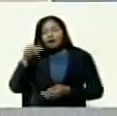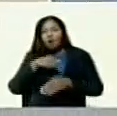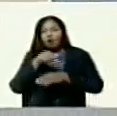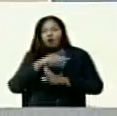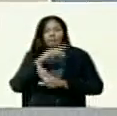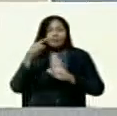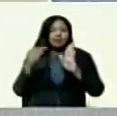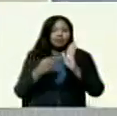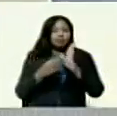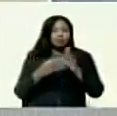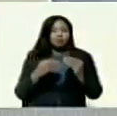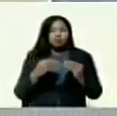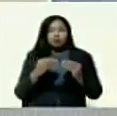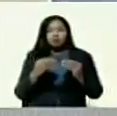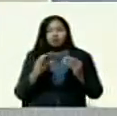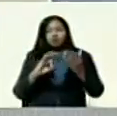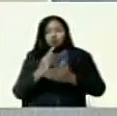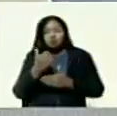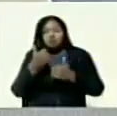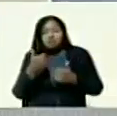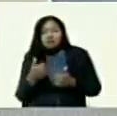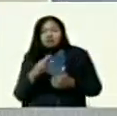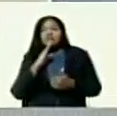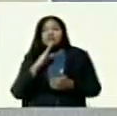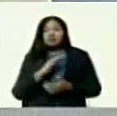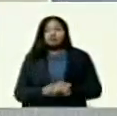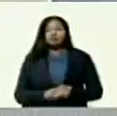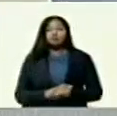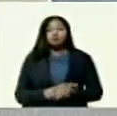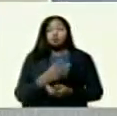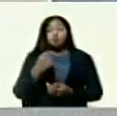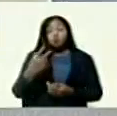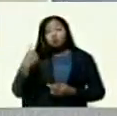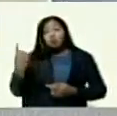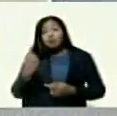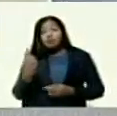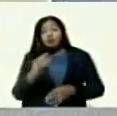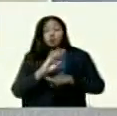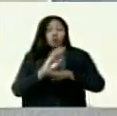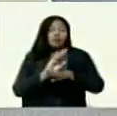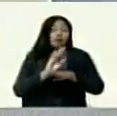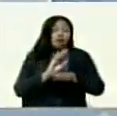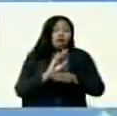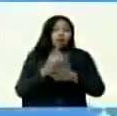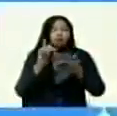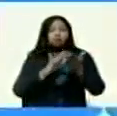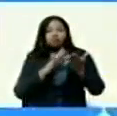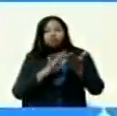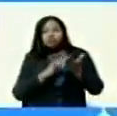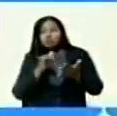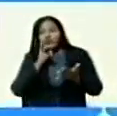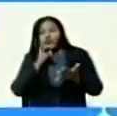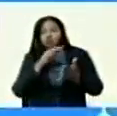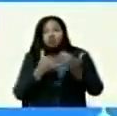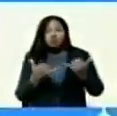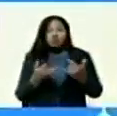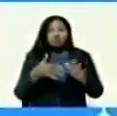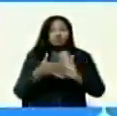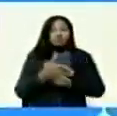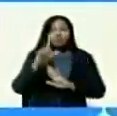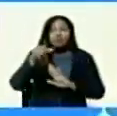de la operación del banco. Gracias, ministra. No solamente se garantizaron la protección de la data, de la información, sino